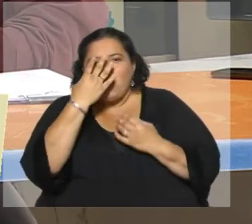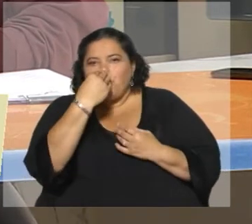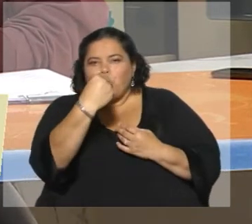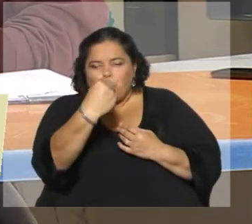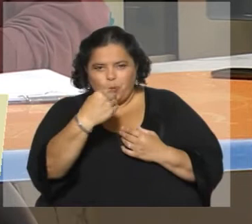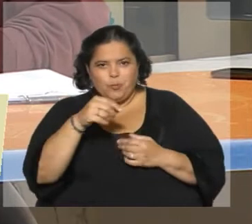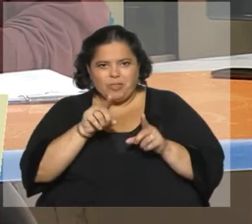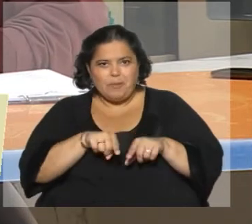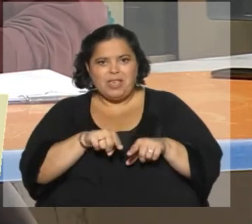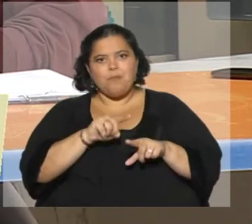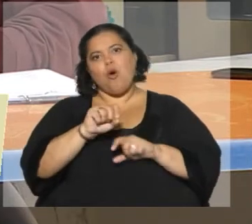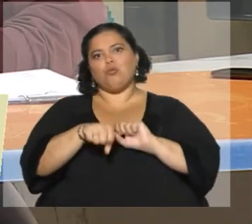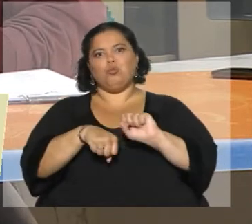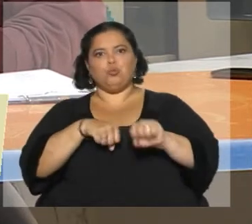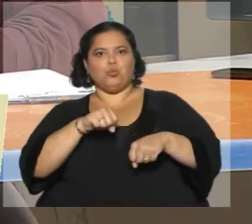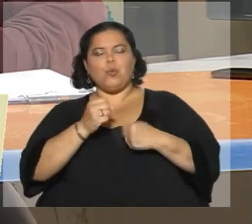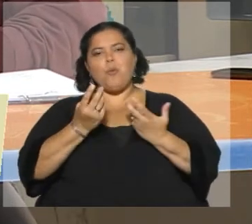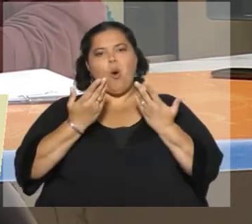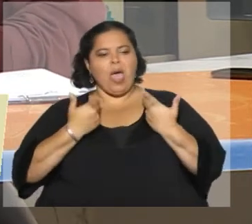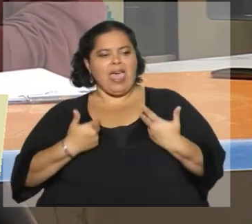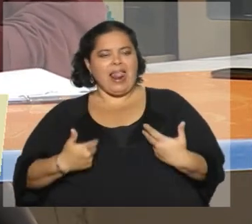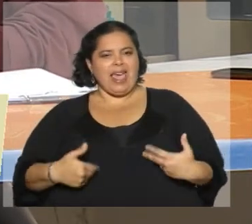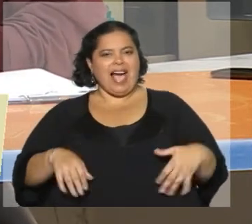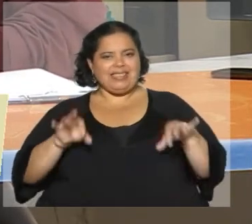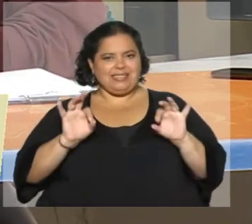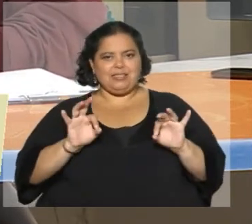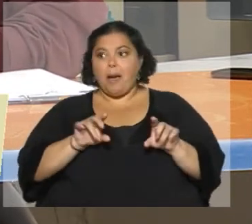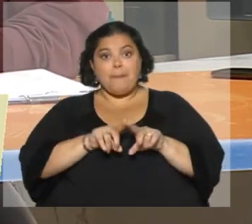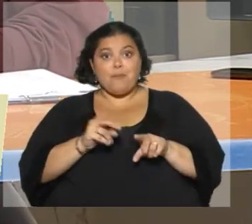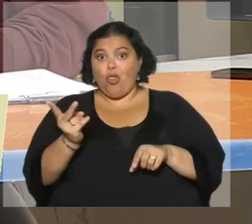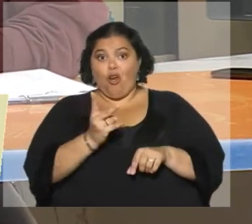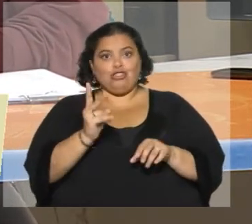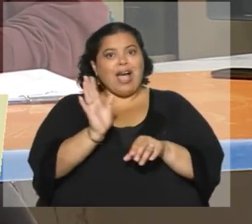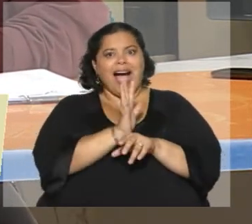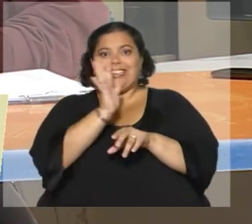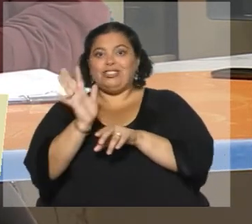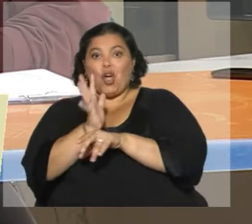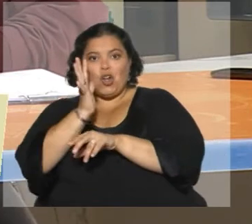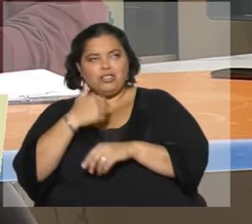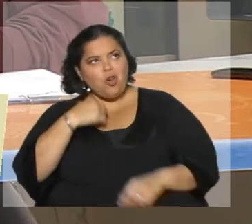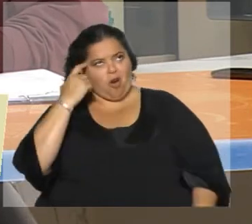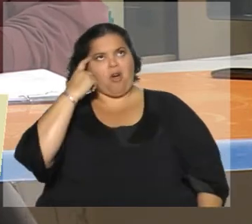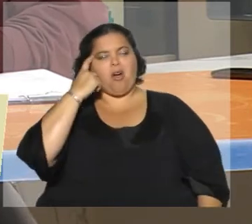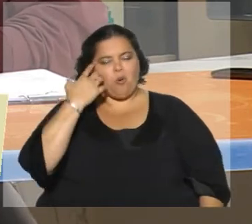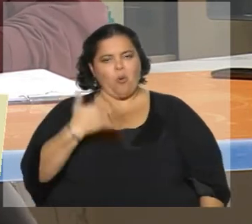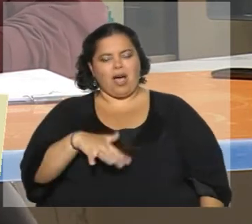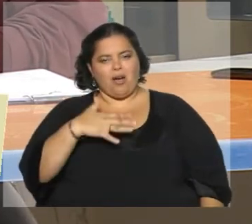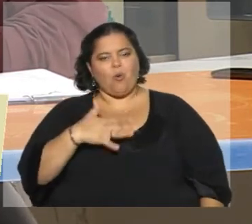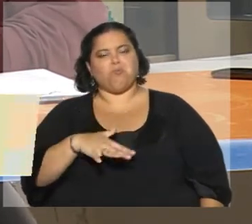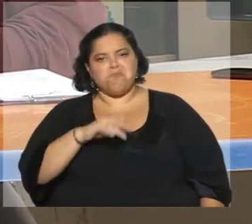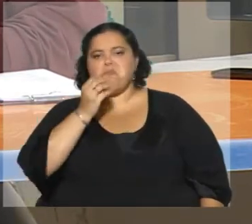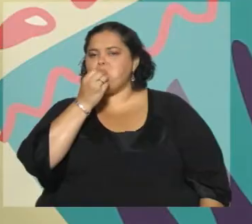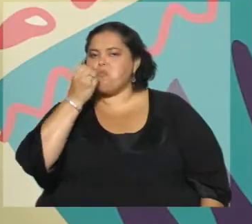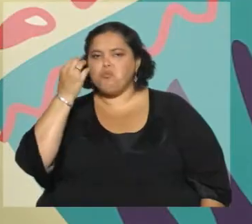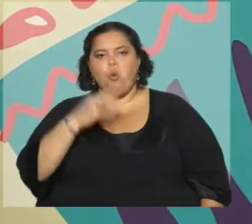con la elegancia que tienen los galgos con ese porte estaba muy bien concepción realmente fuera las cosas que me fui como pensando que bueno me aparte